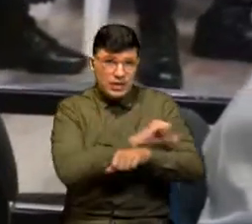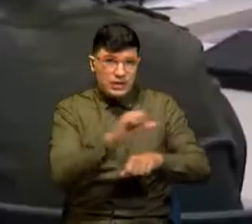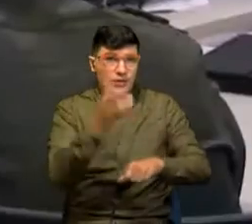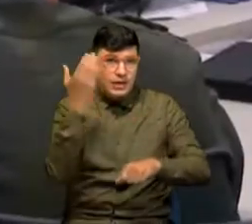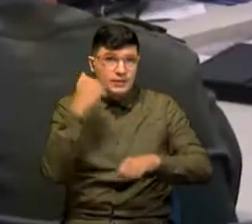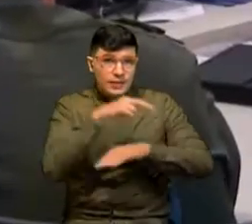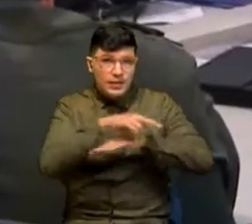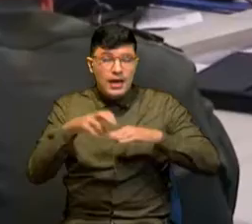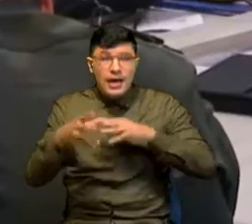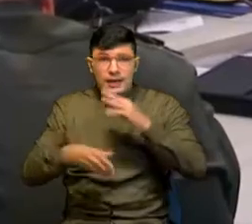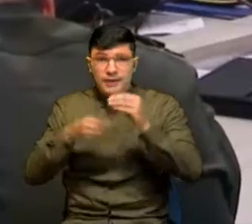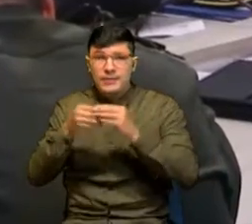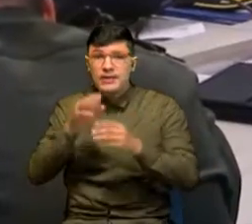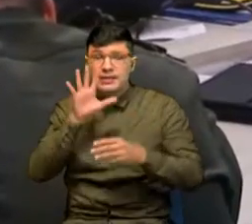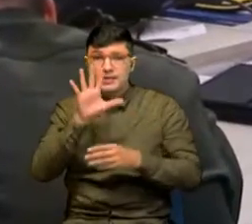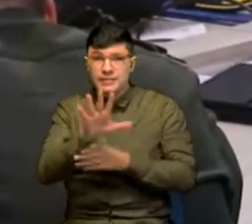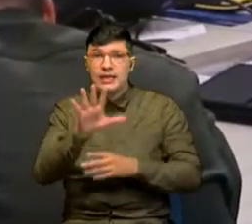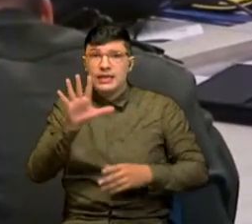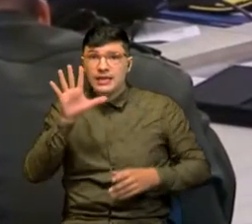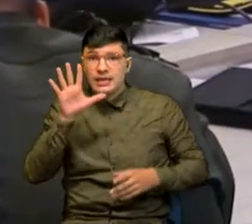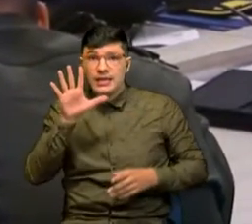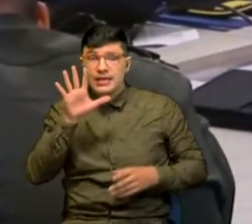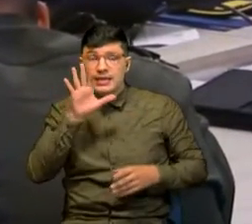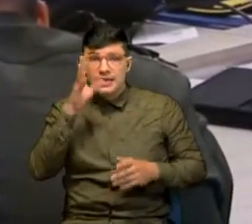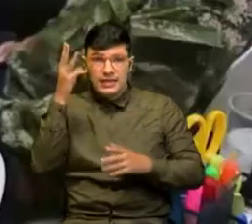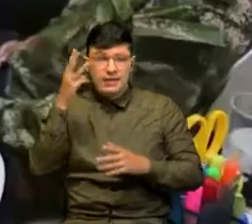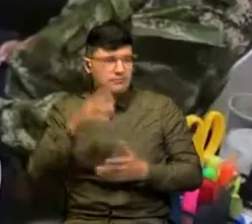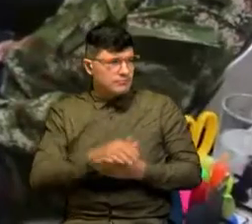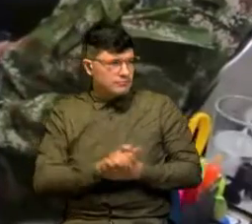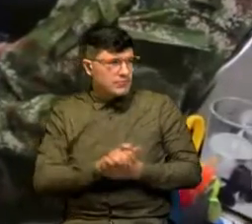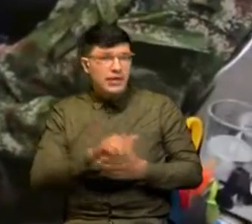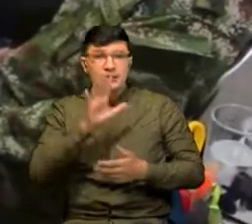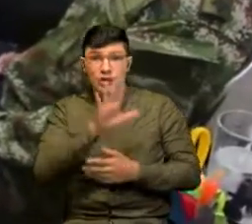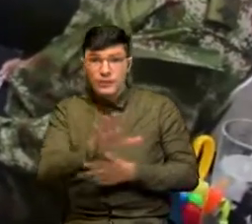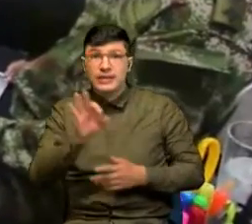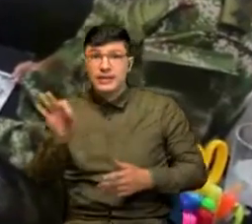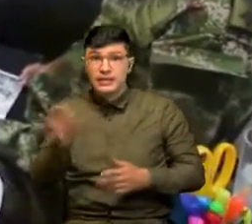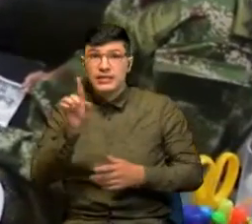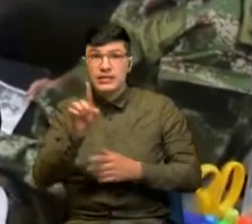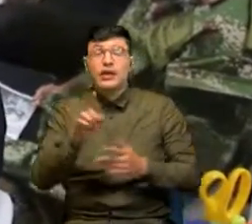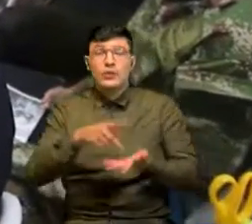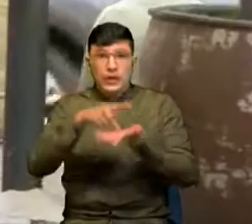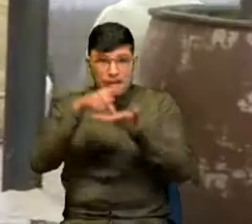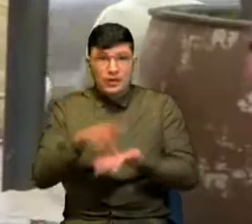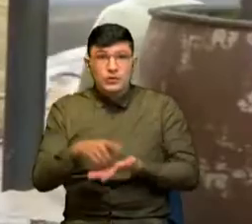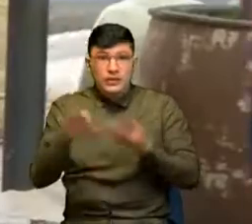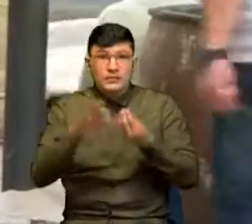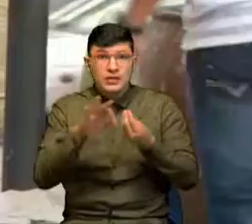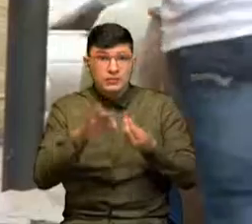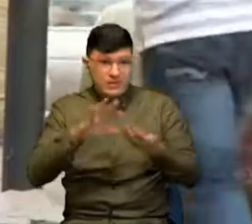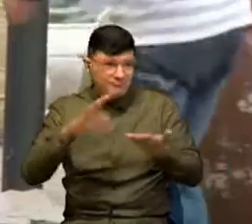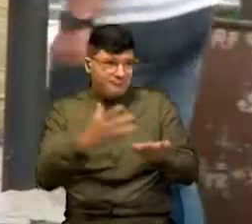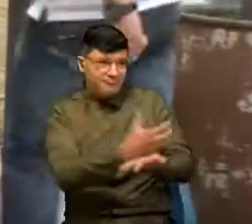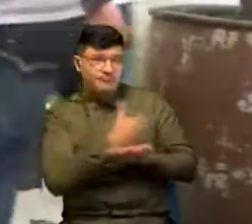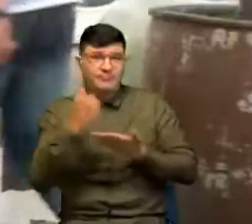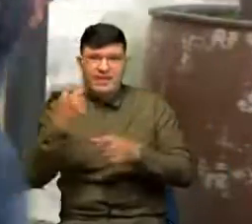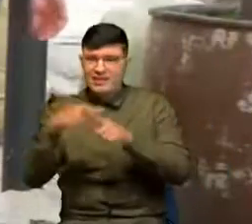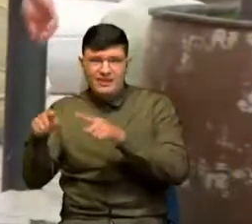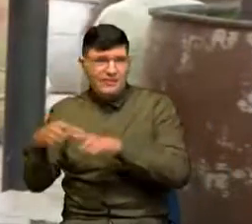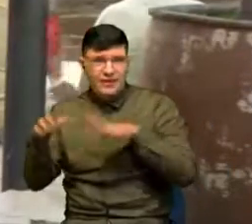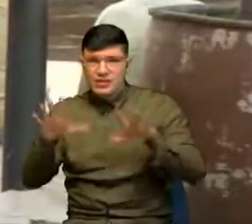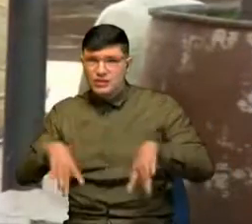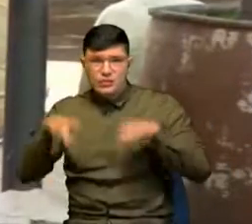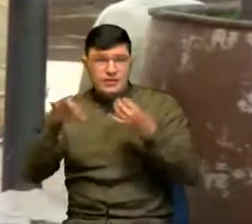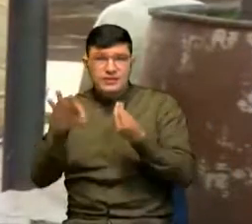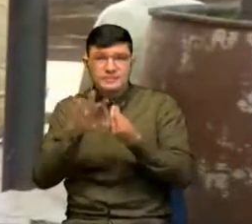que 3.575 kilos de marihuana que fueron incautados, entre otras sustancias psicoactivas. El llamado